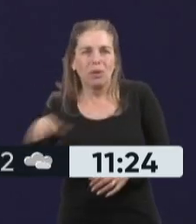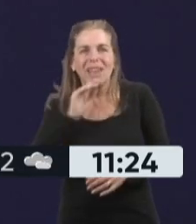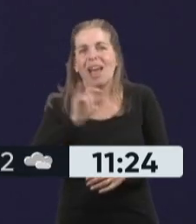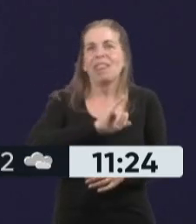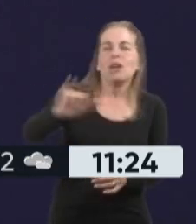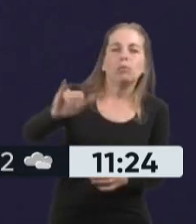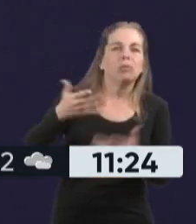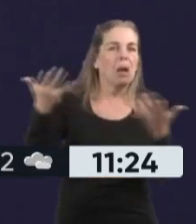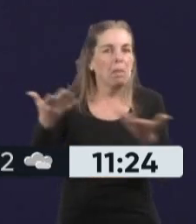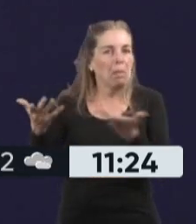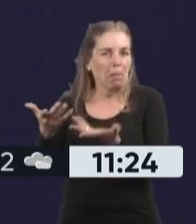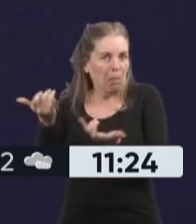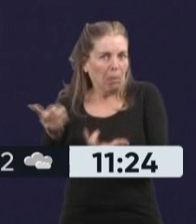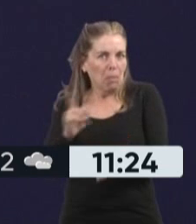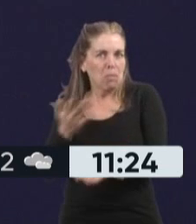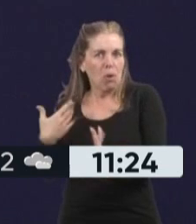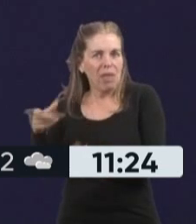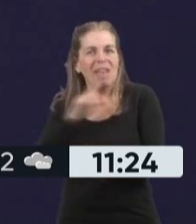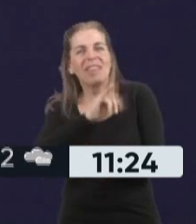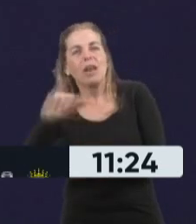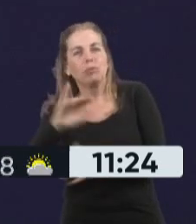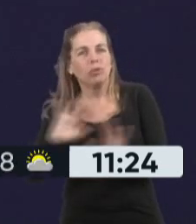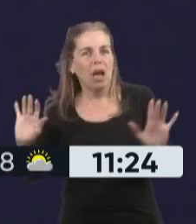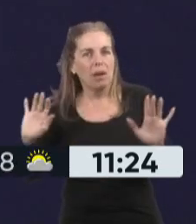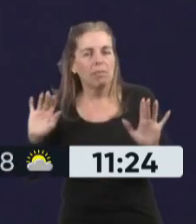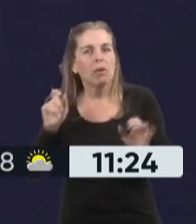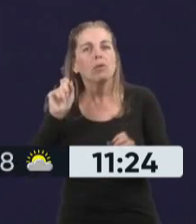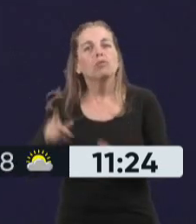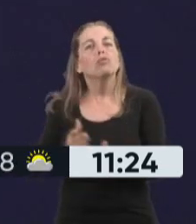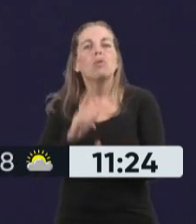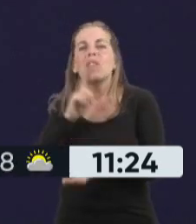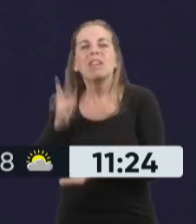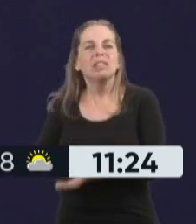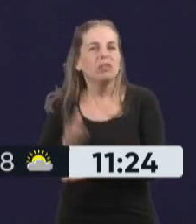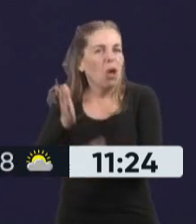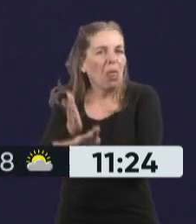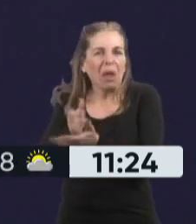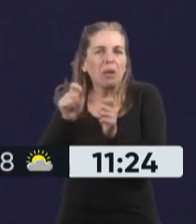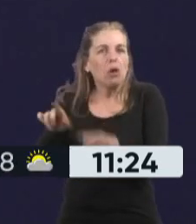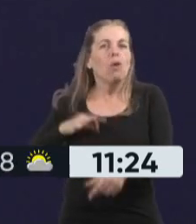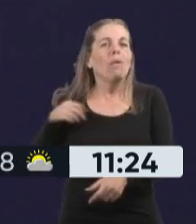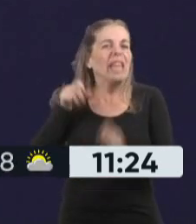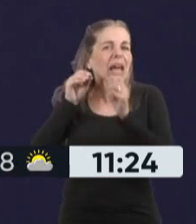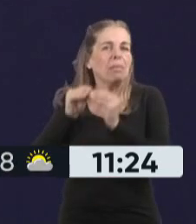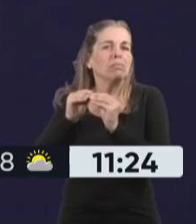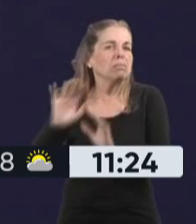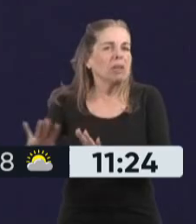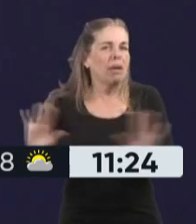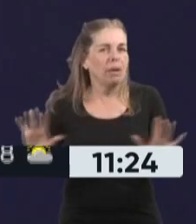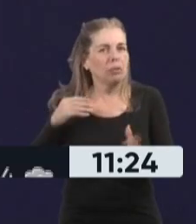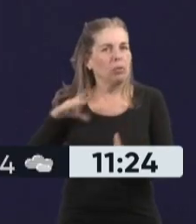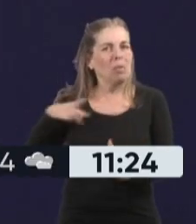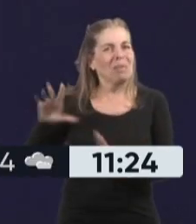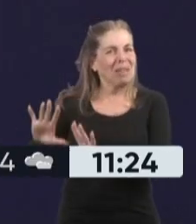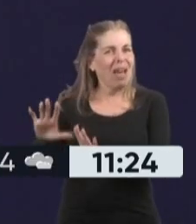la decisión de denunciar lo que crea conveniente y tiene la decisión de hacer con su vida lo que le parezca mejor. Digo, no, en eso no